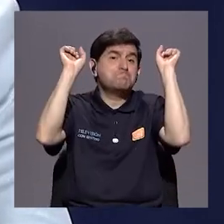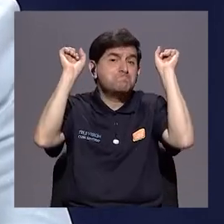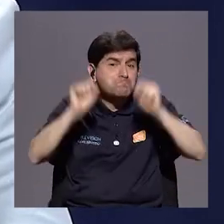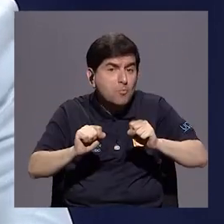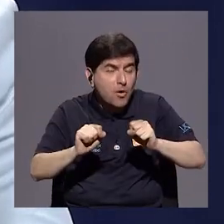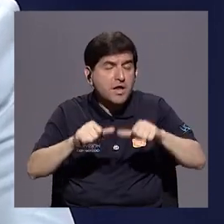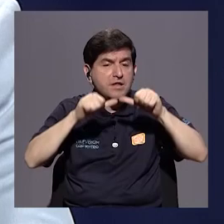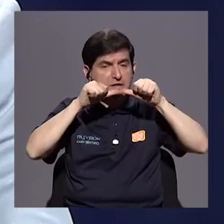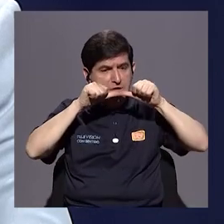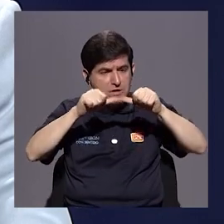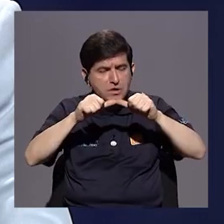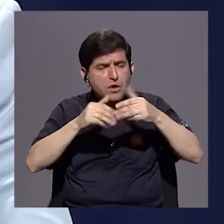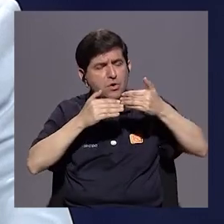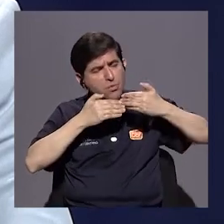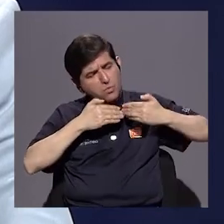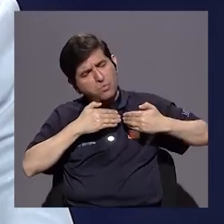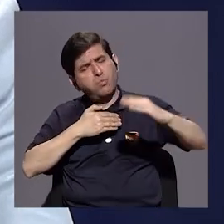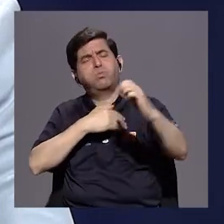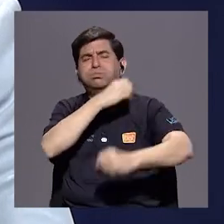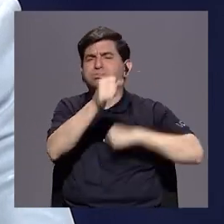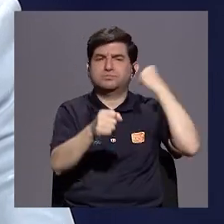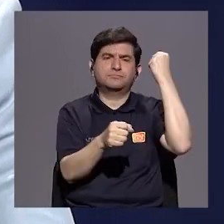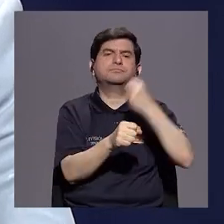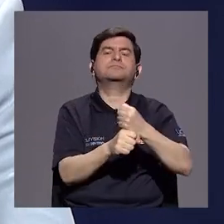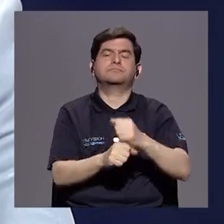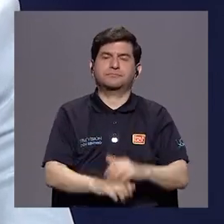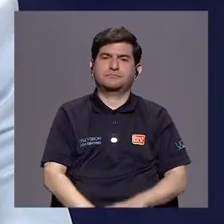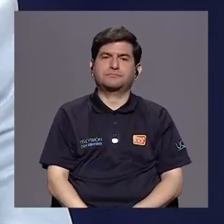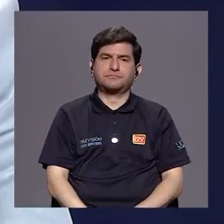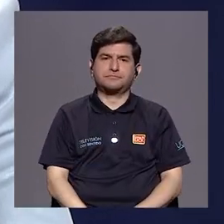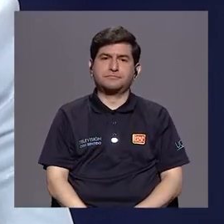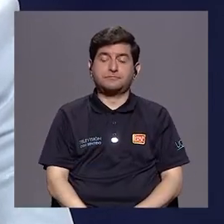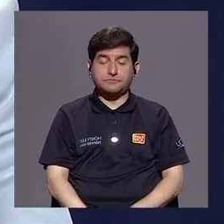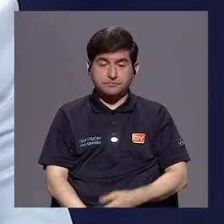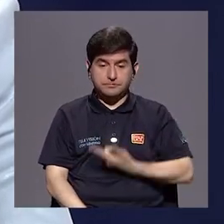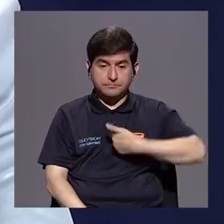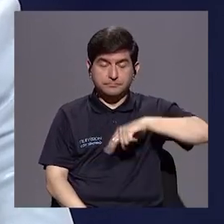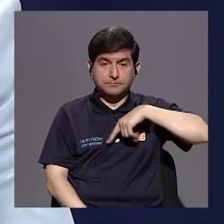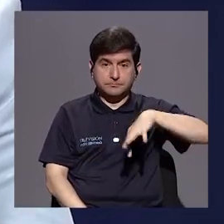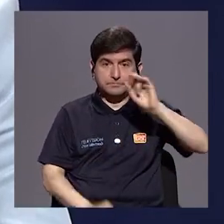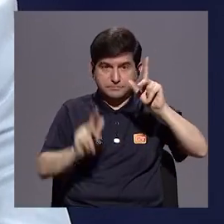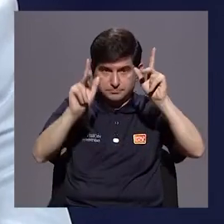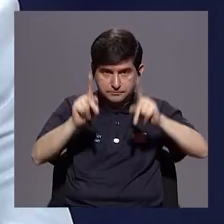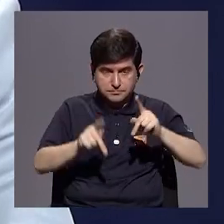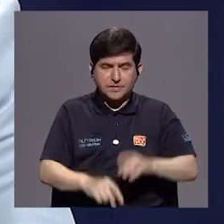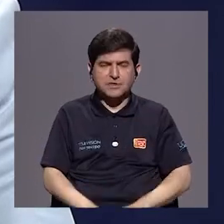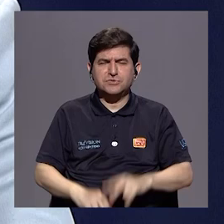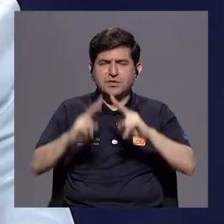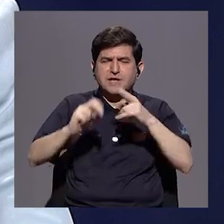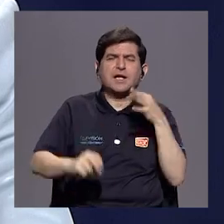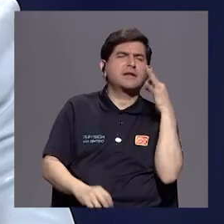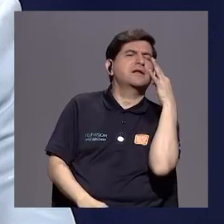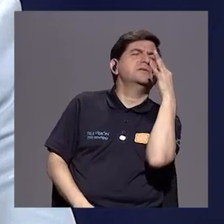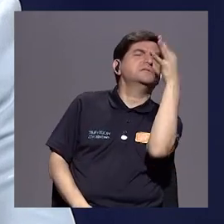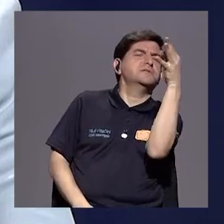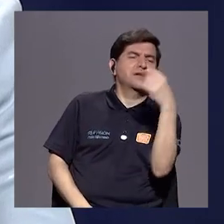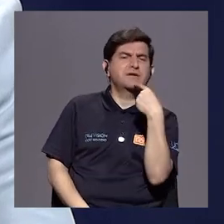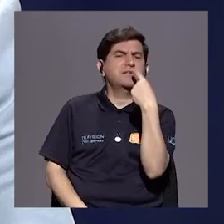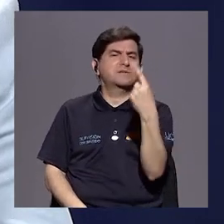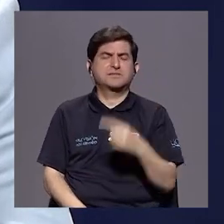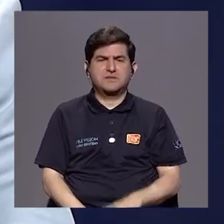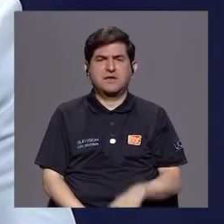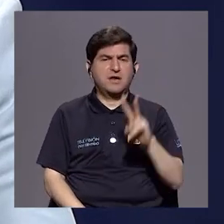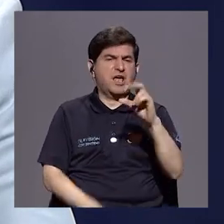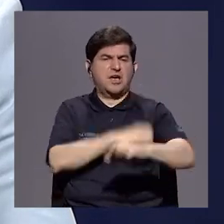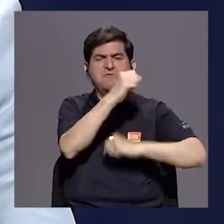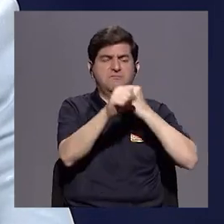continuar por muchos años más hemos encontrado gente futuristas que dicen que en